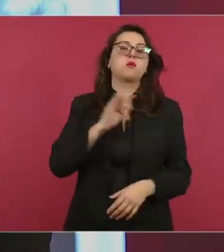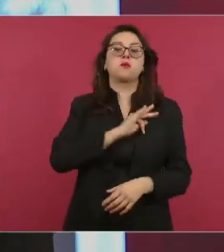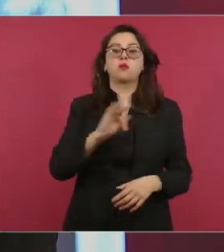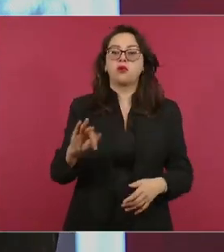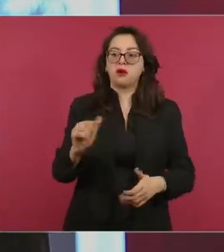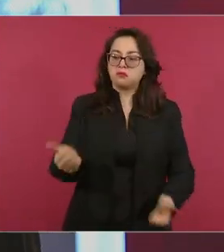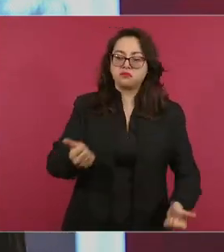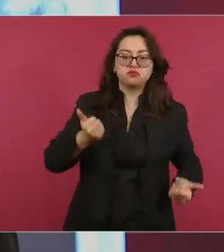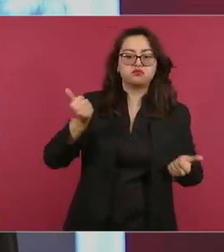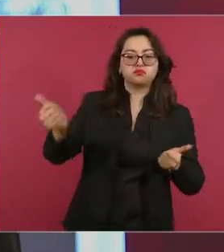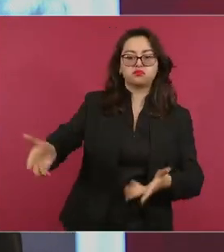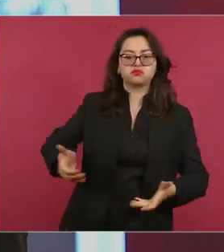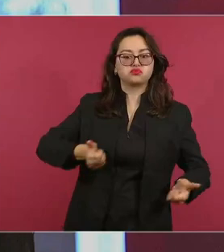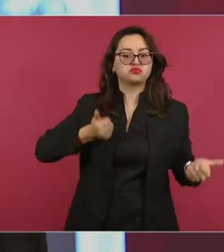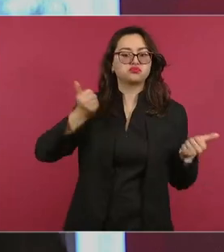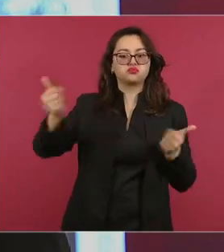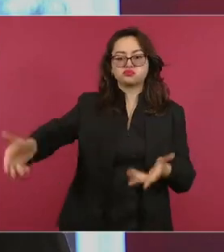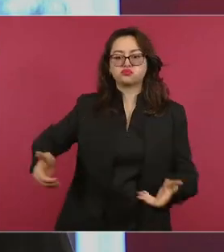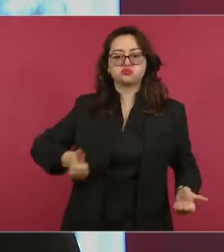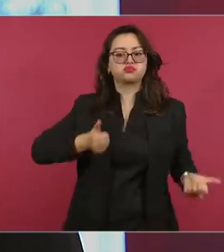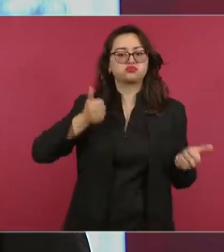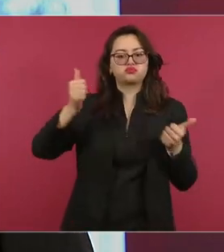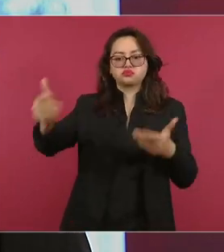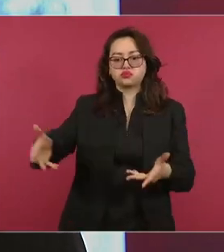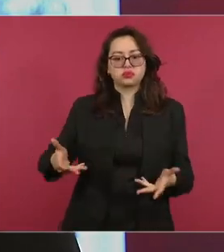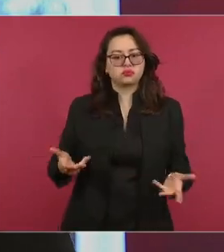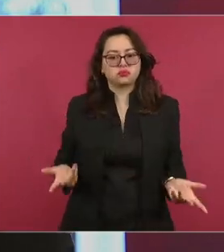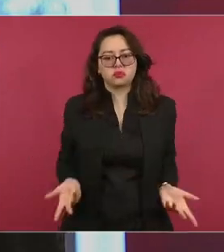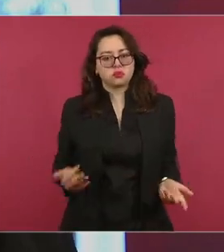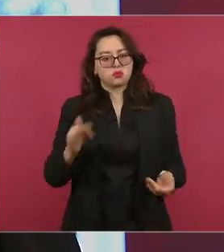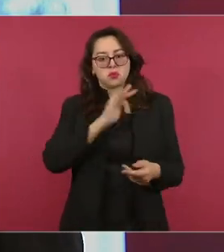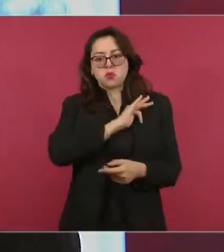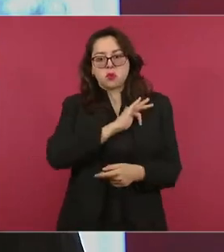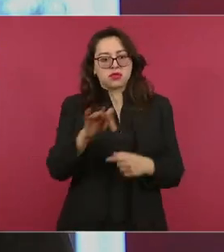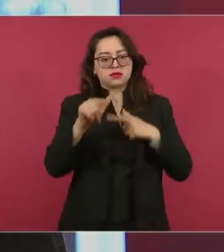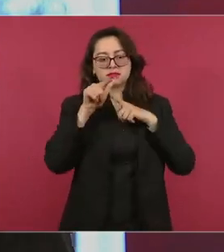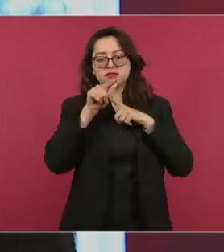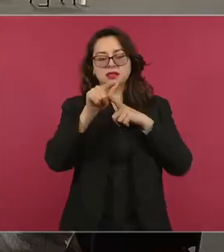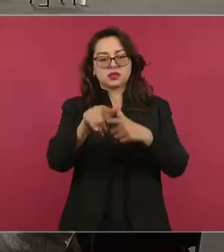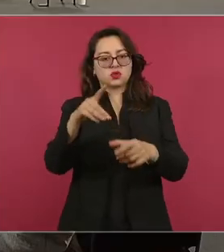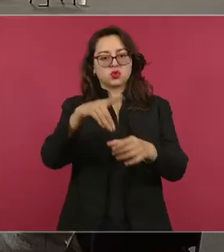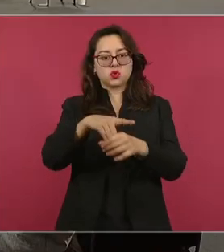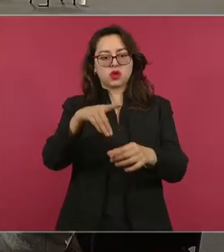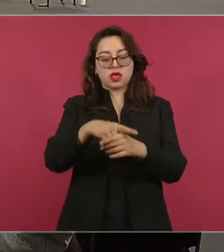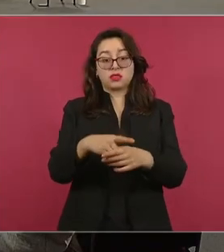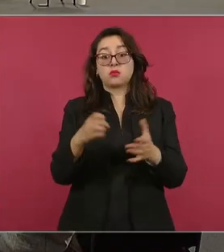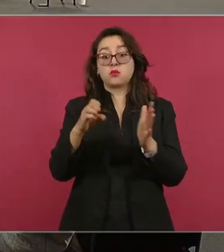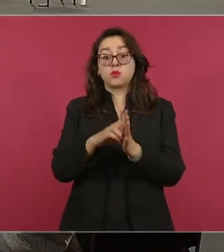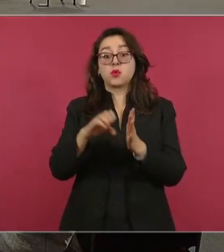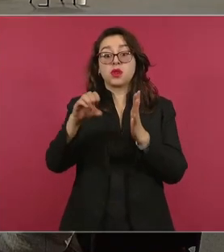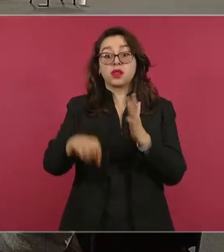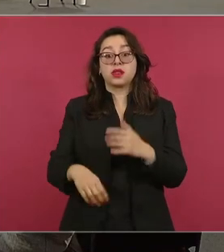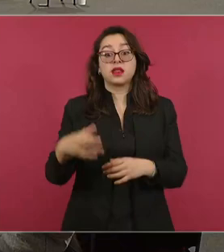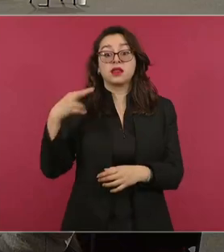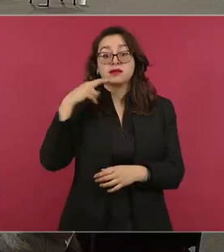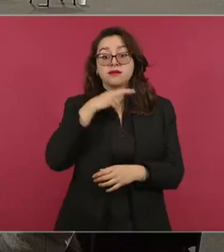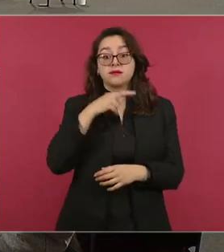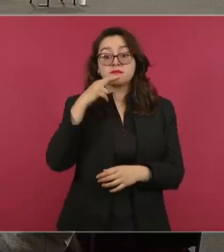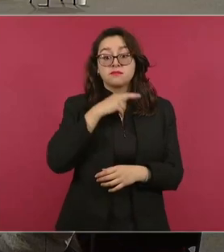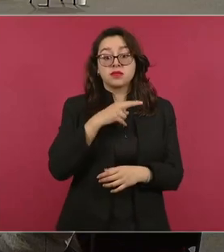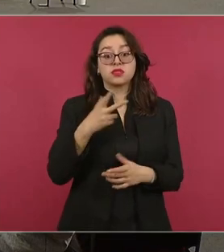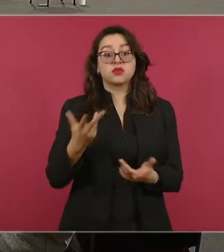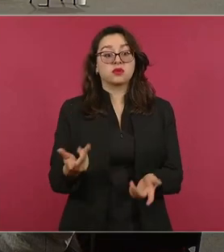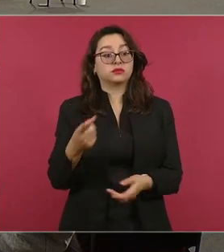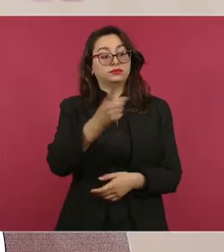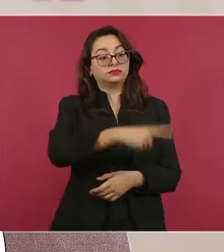a la población a través de las vías oficiales. Un ejemplo de ello fue la rapidez con la que se propagaron